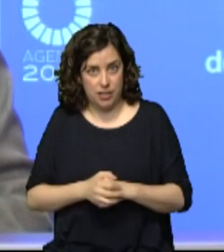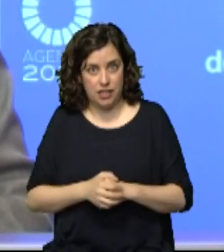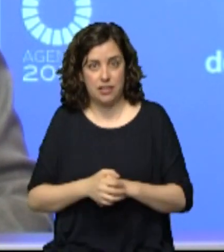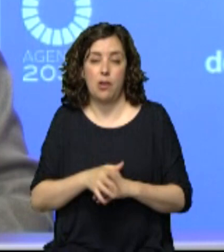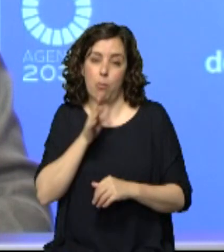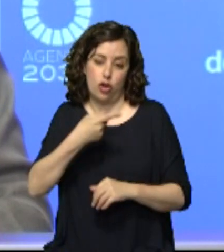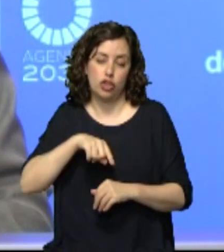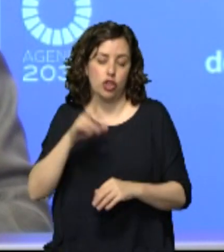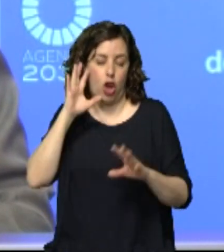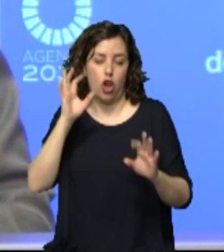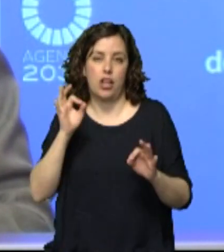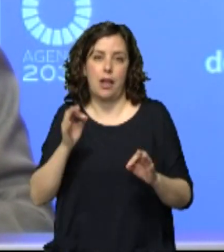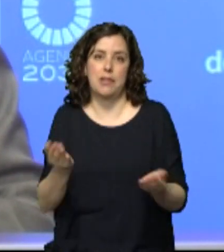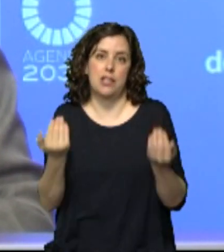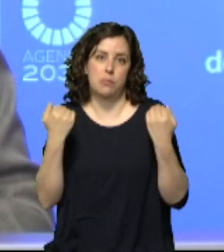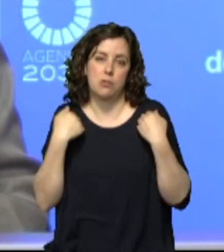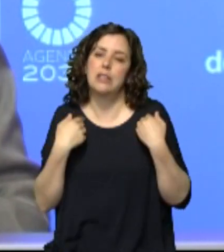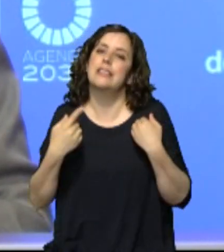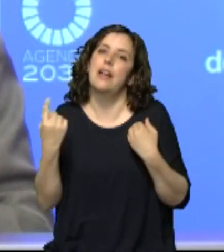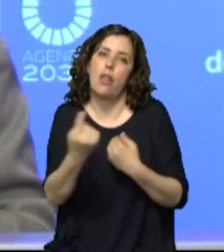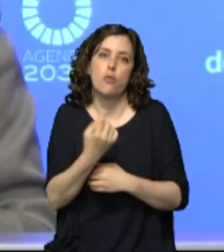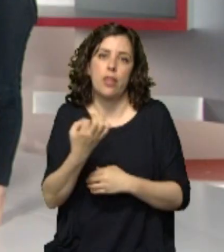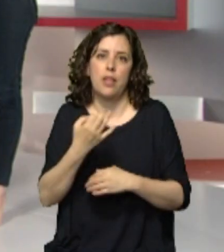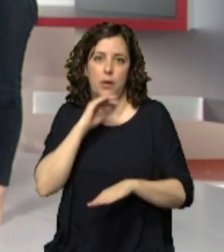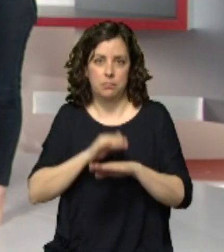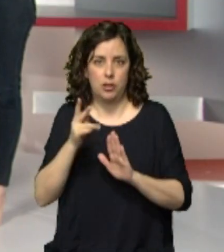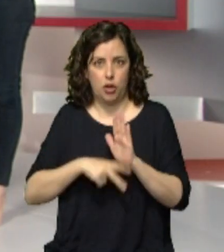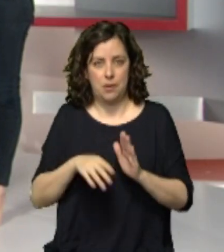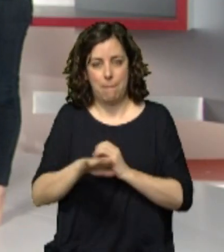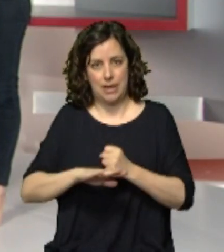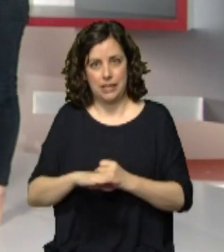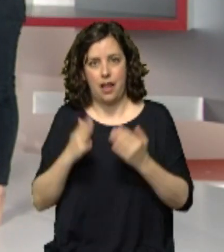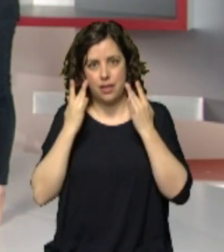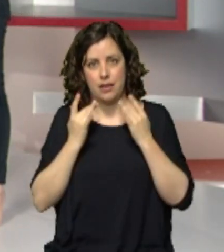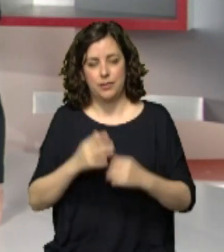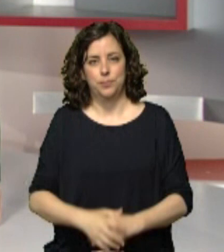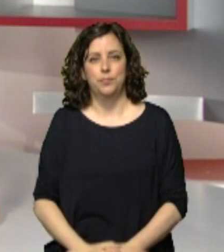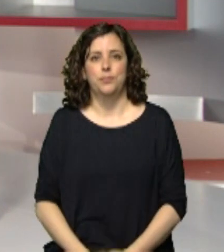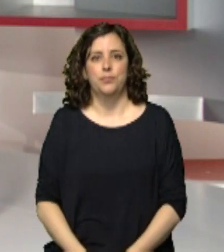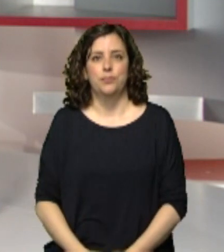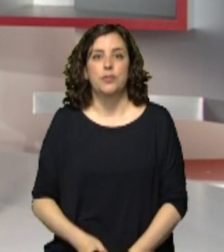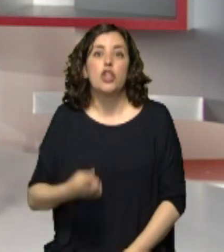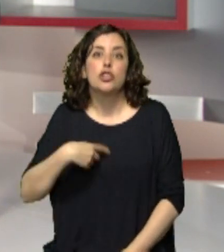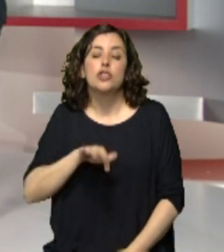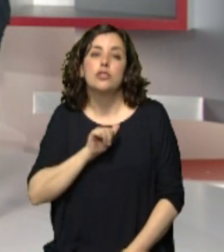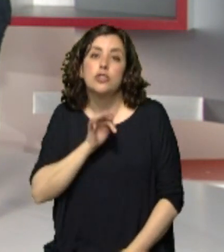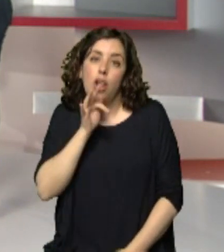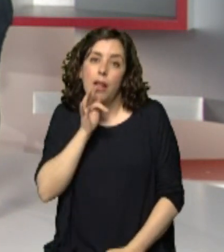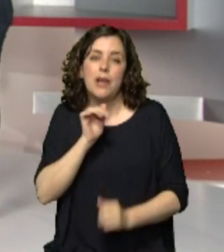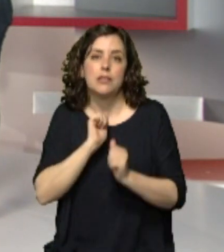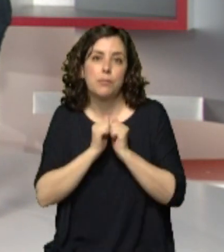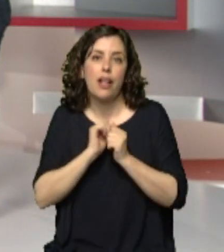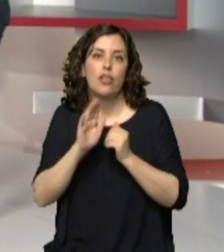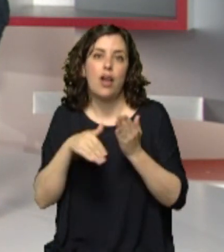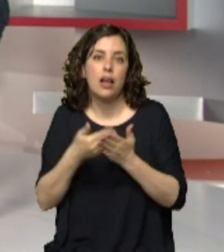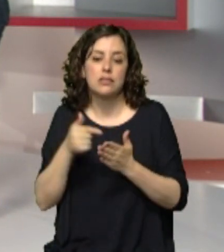la responsabilidad, cumplamos las normas básicas de higiene y Pendientes, por tanto, de ese estudio que se va a dar a conocer, como